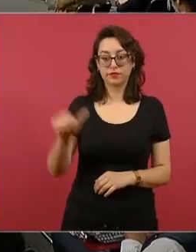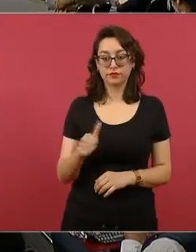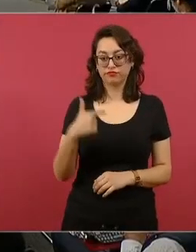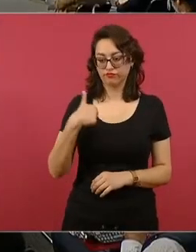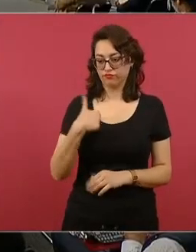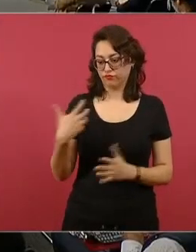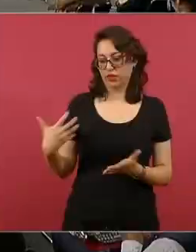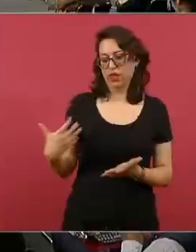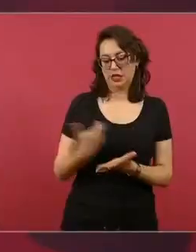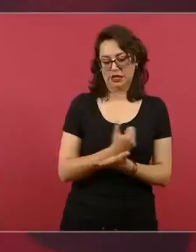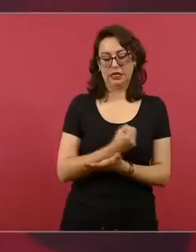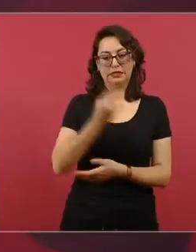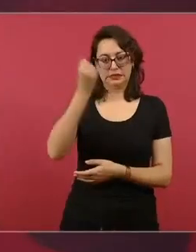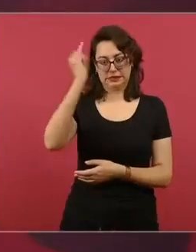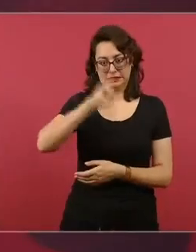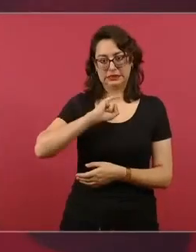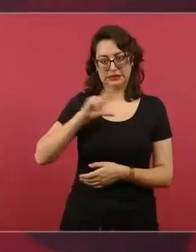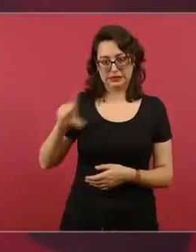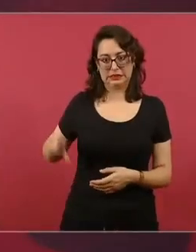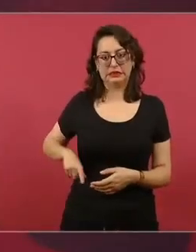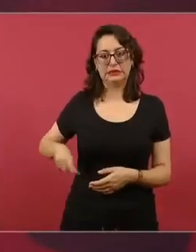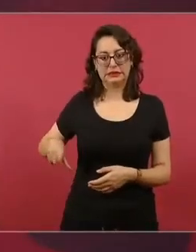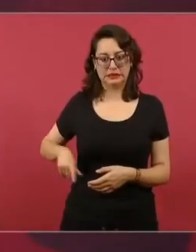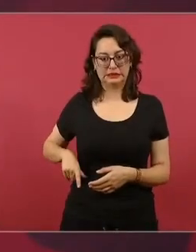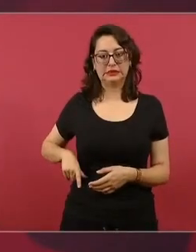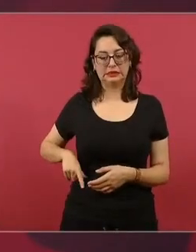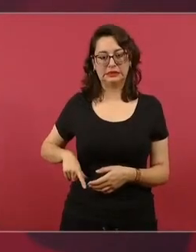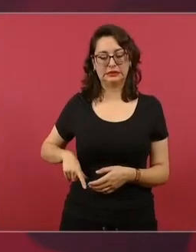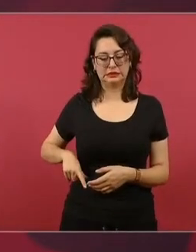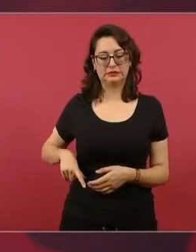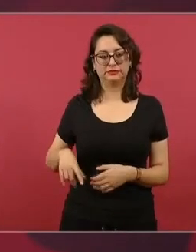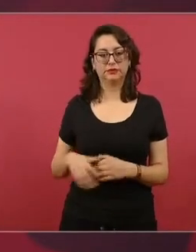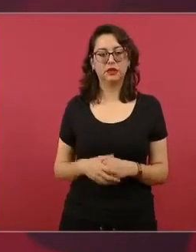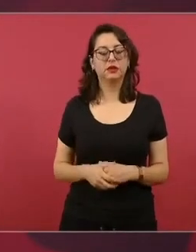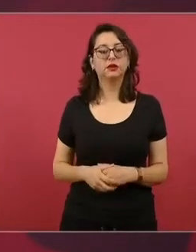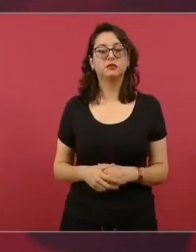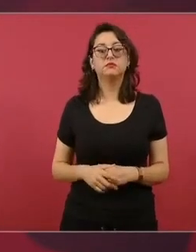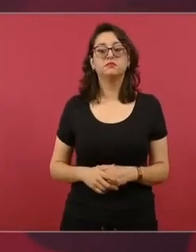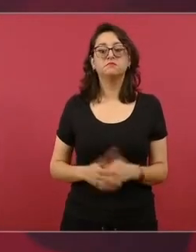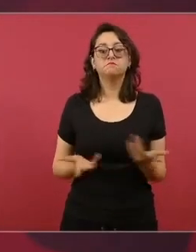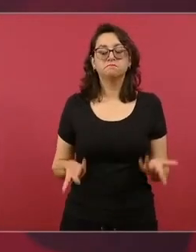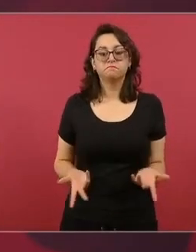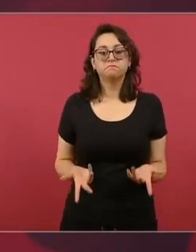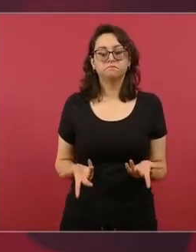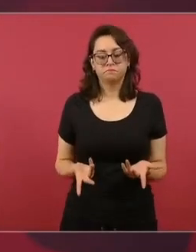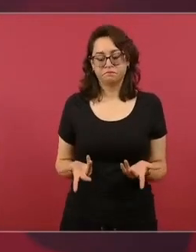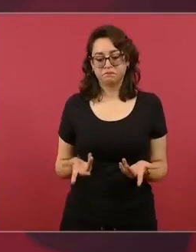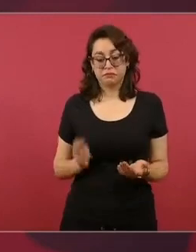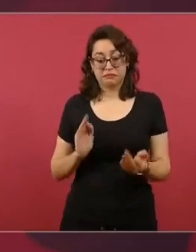Y antes de llegar a la jefatura de gobierno, hicimos